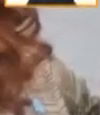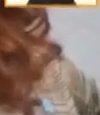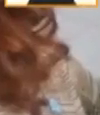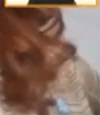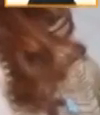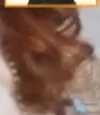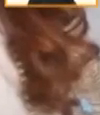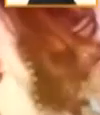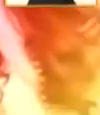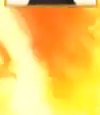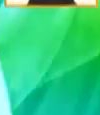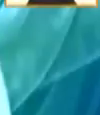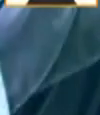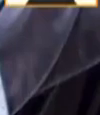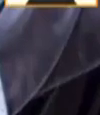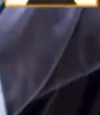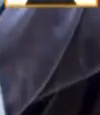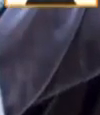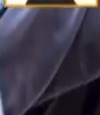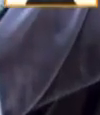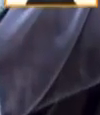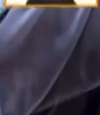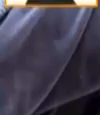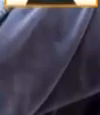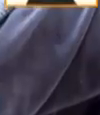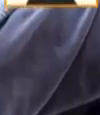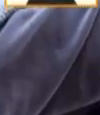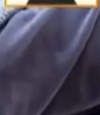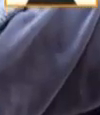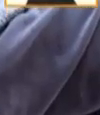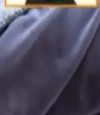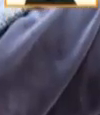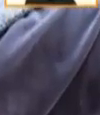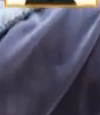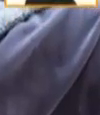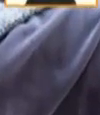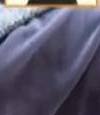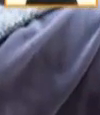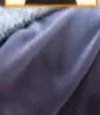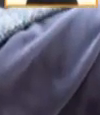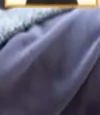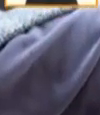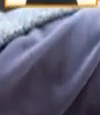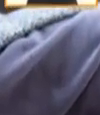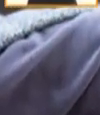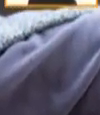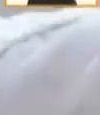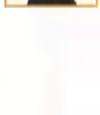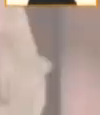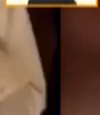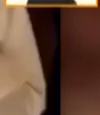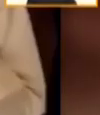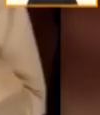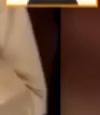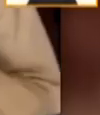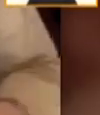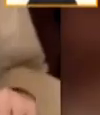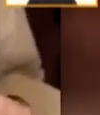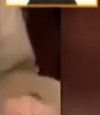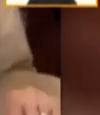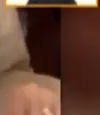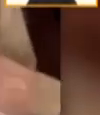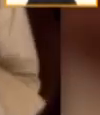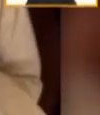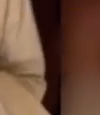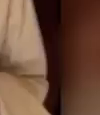pasó de rockstar mundial a estafador global rodeado de coimeros locales tras el escándalo por la criptomoneda Libra. Che, Milei, qué semanita,